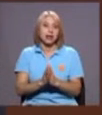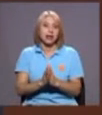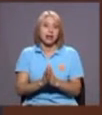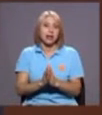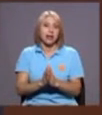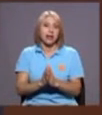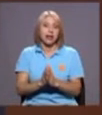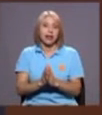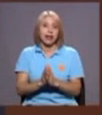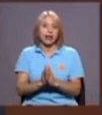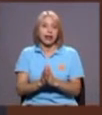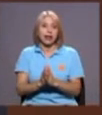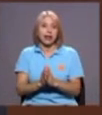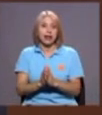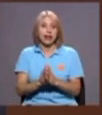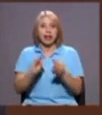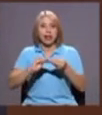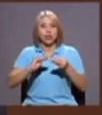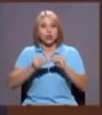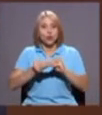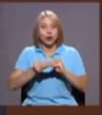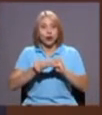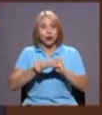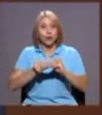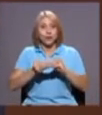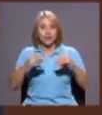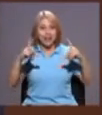el número de medidor